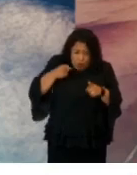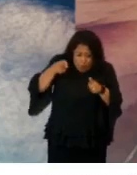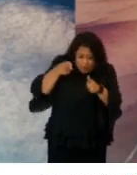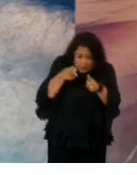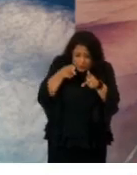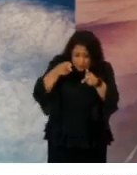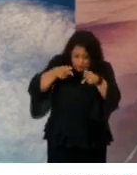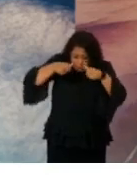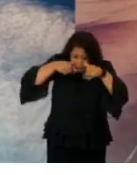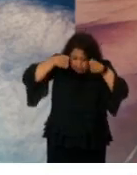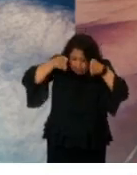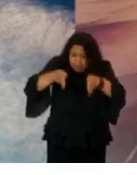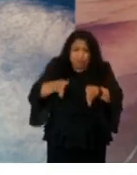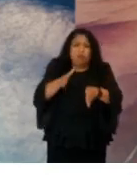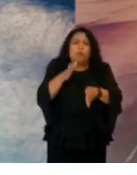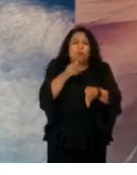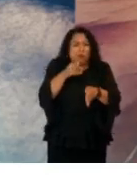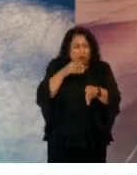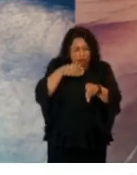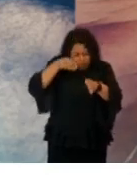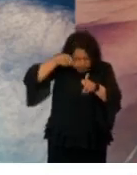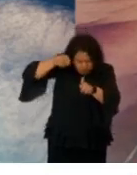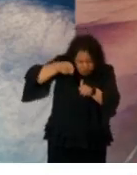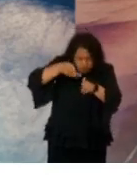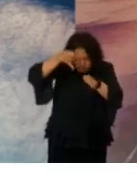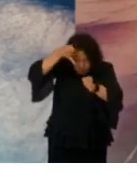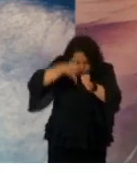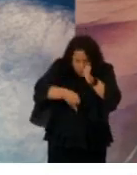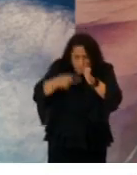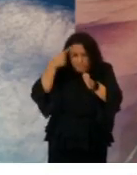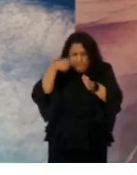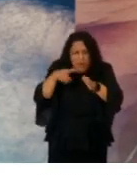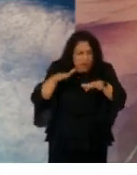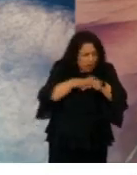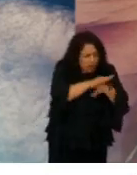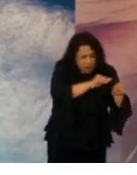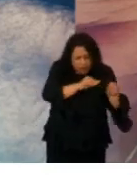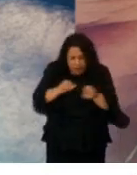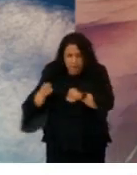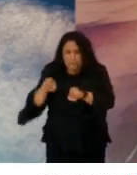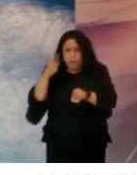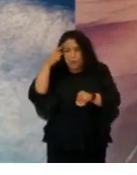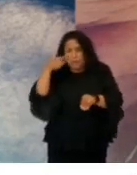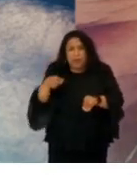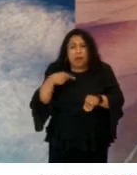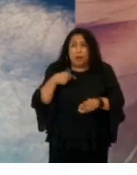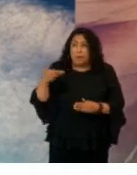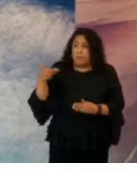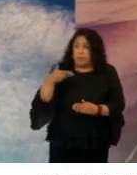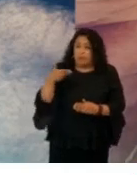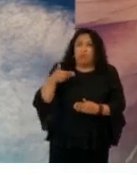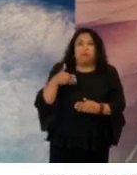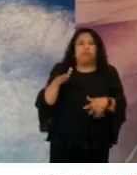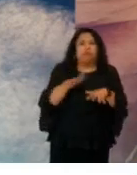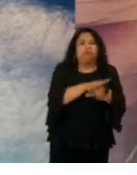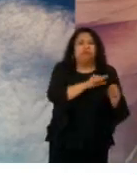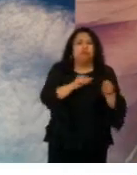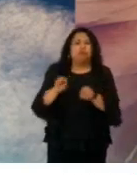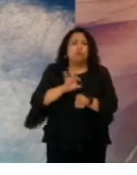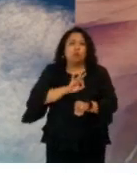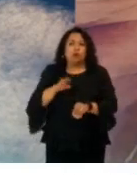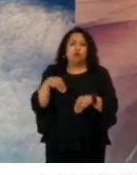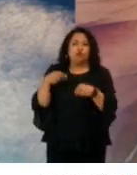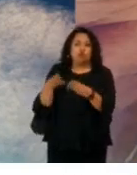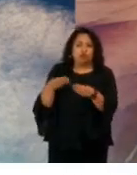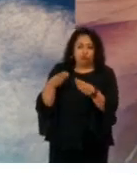objetivos con profundidad para movilizar en una dirección, es decir, para que la demanda agregada pueda mover la oferta?